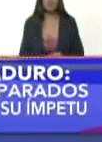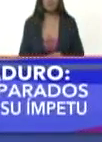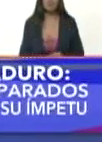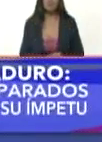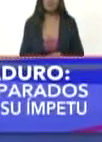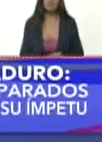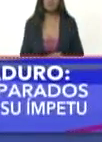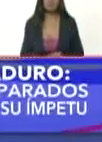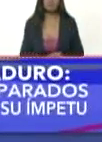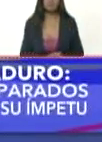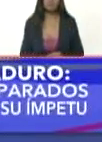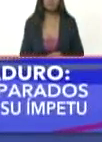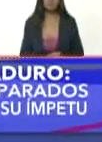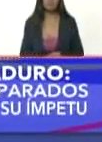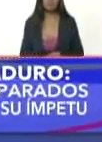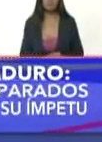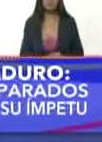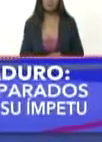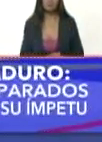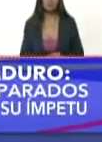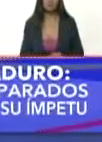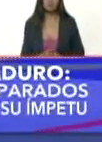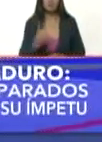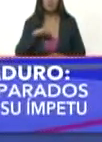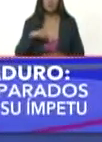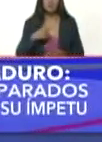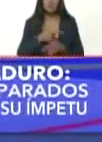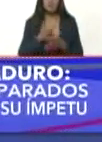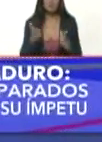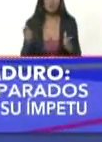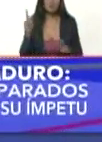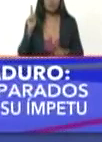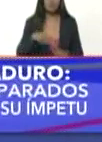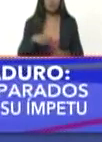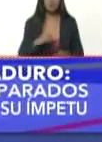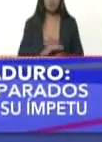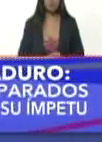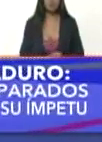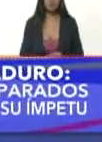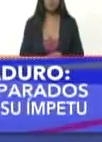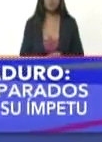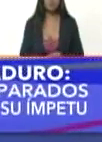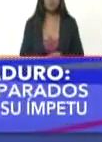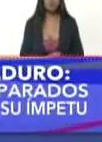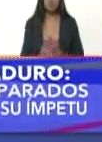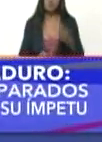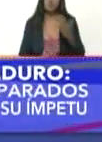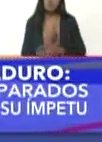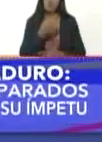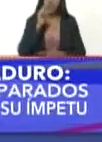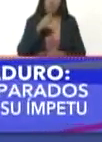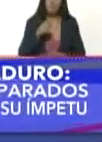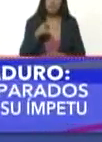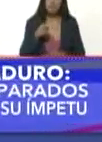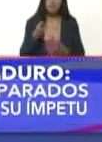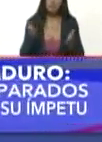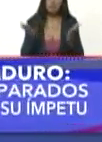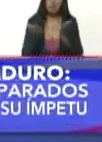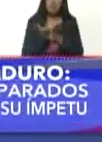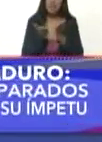de nuestros libertadores, cuando fundaron esa academia.